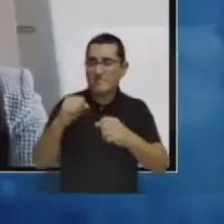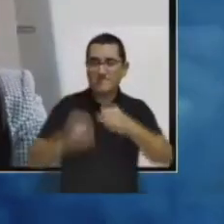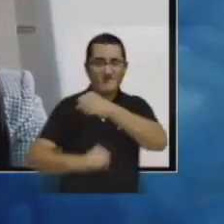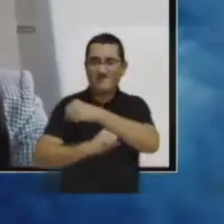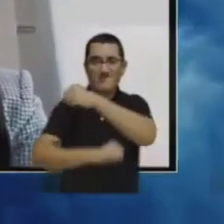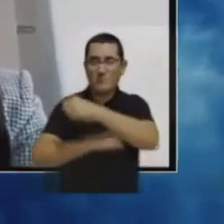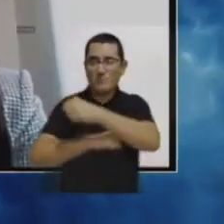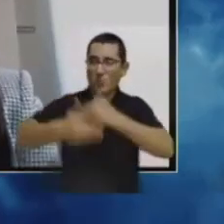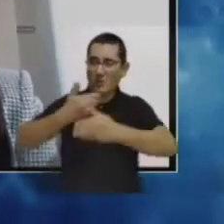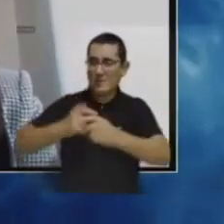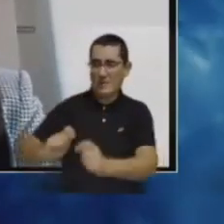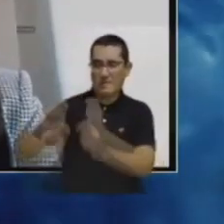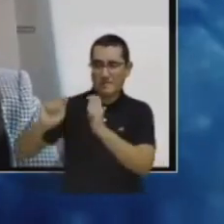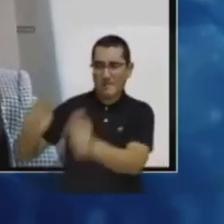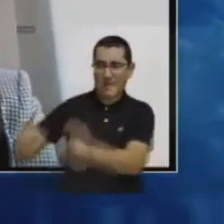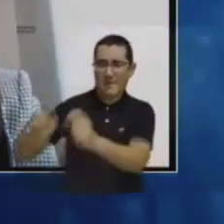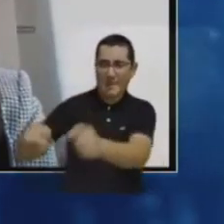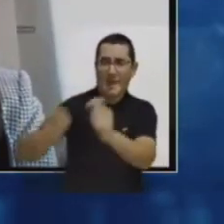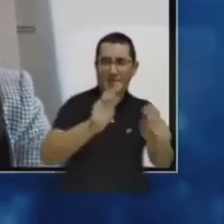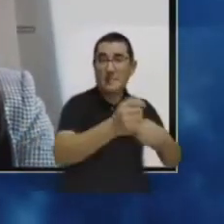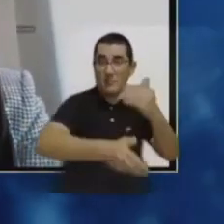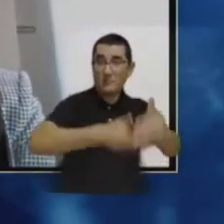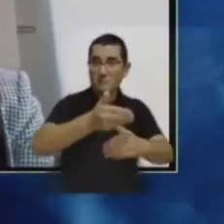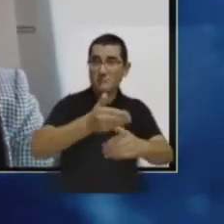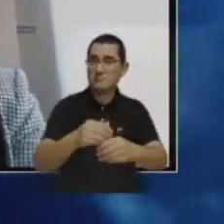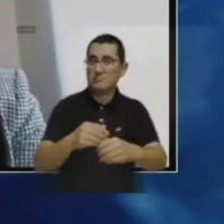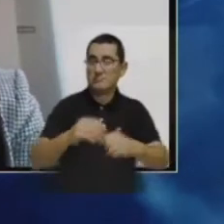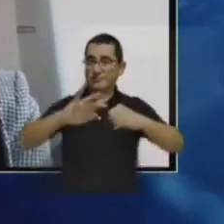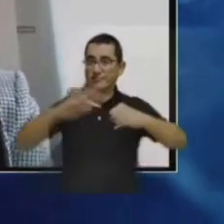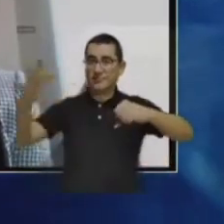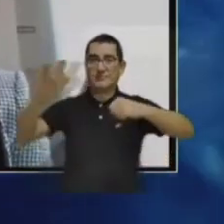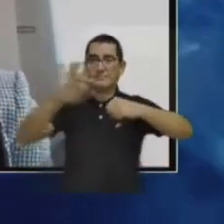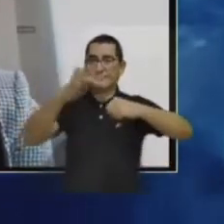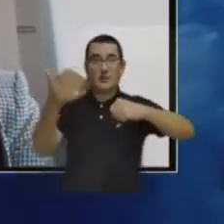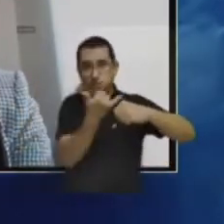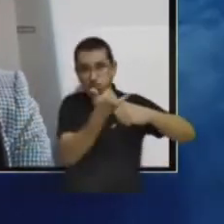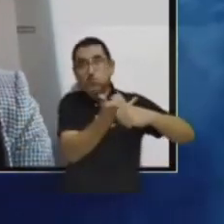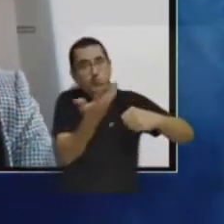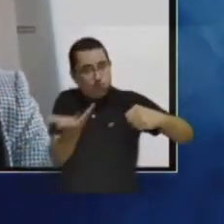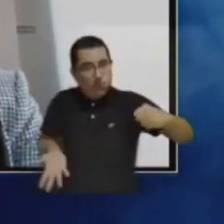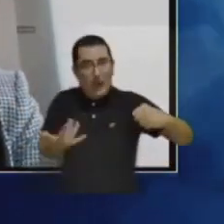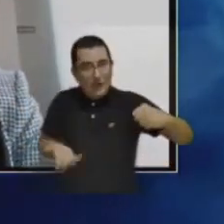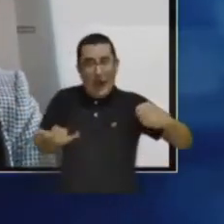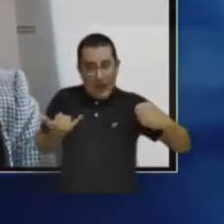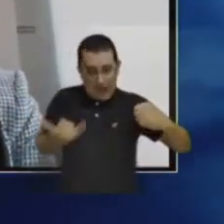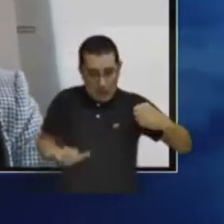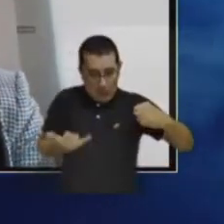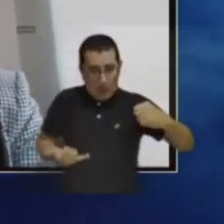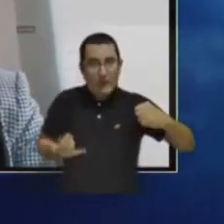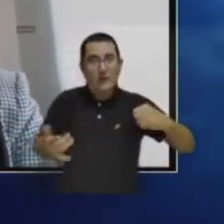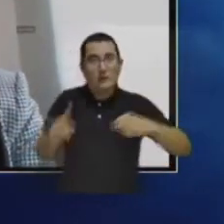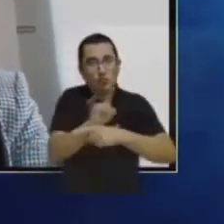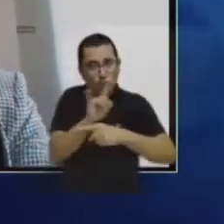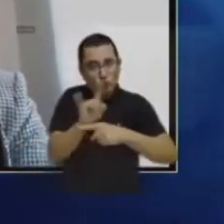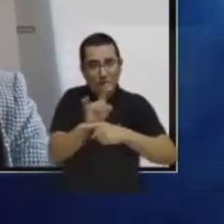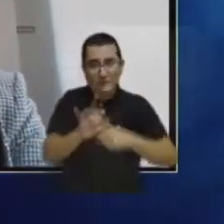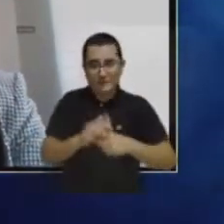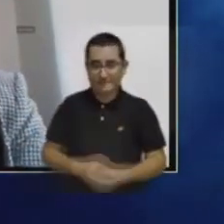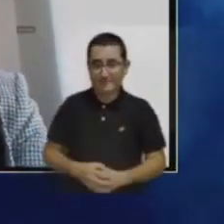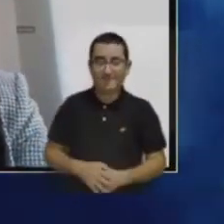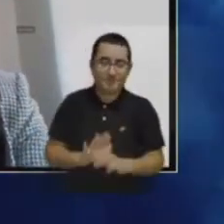asignación, que el espectro esté disponible. Como decía Josué, es ahora, ¿no? Ya, perdón.